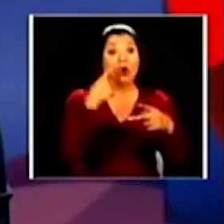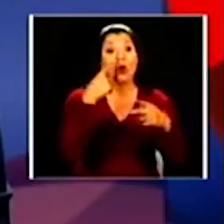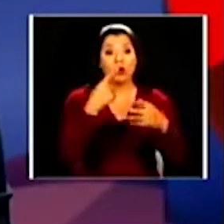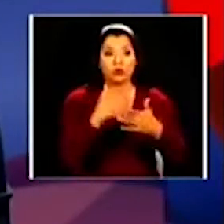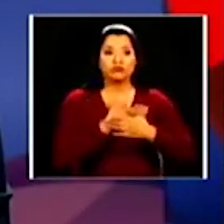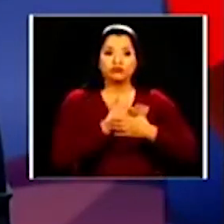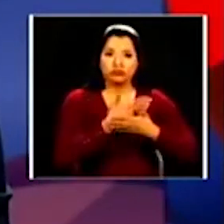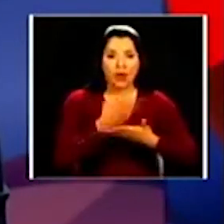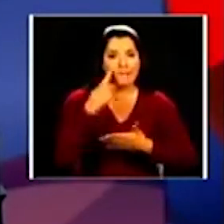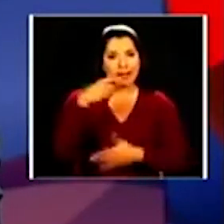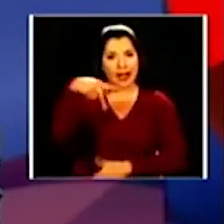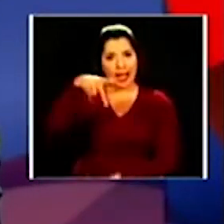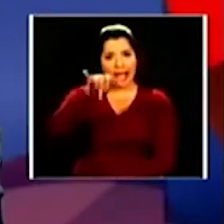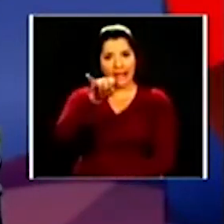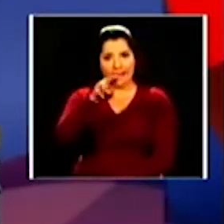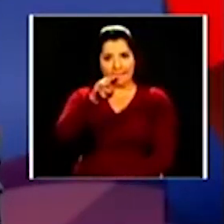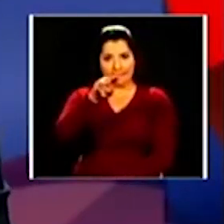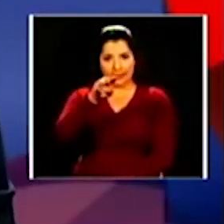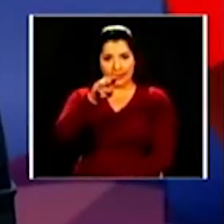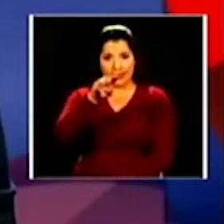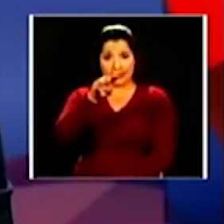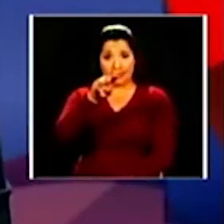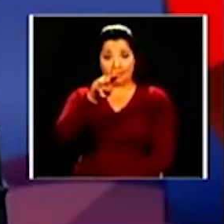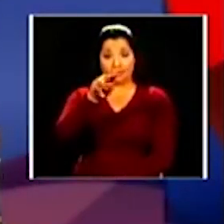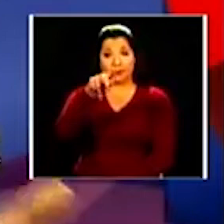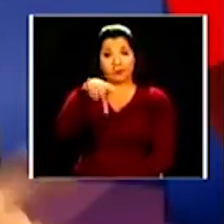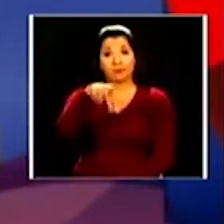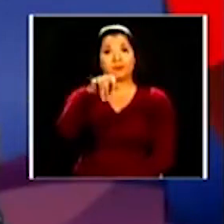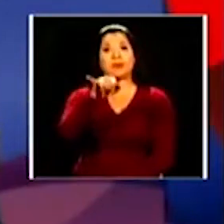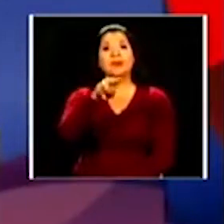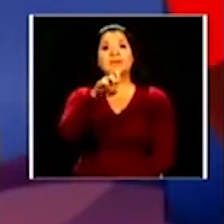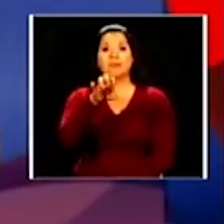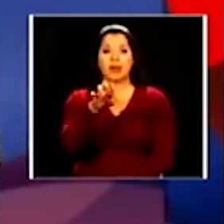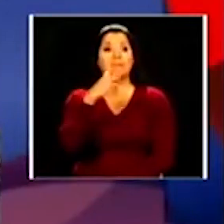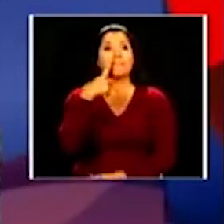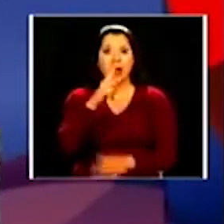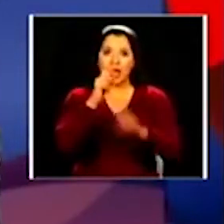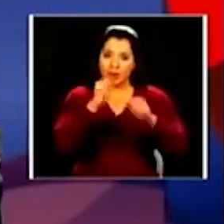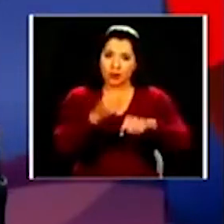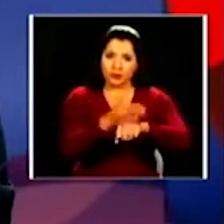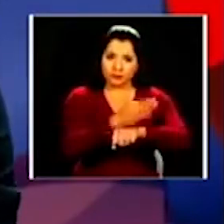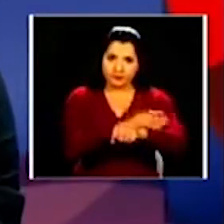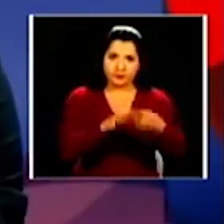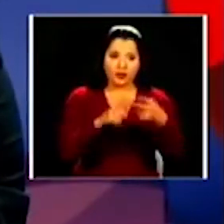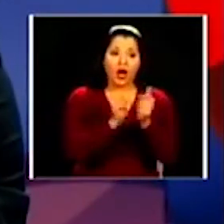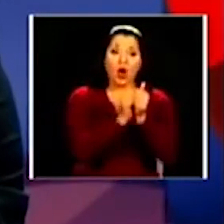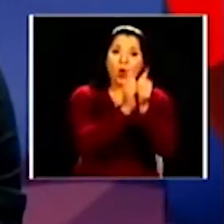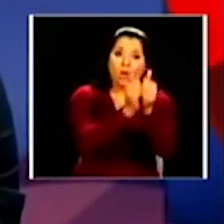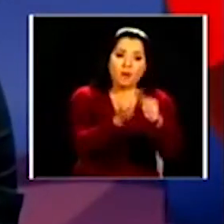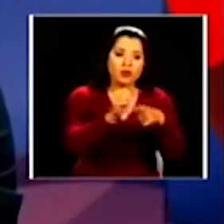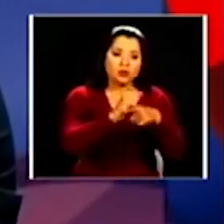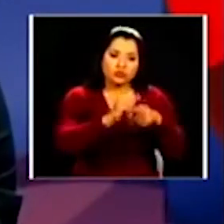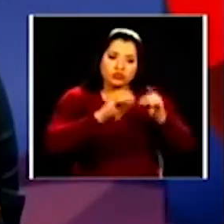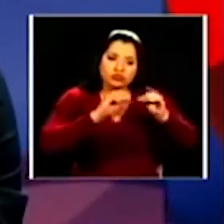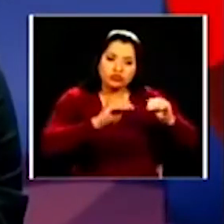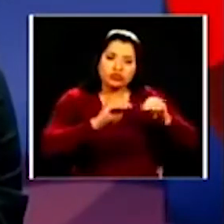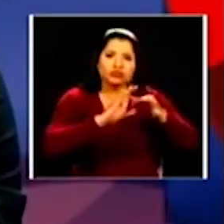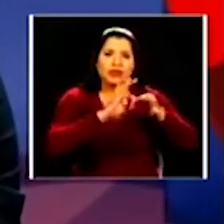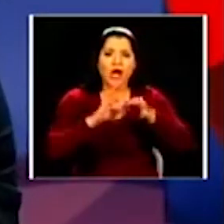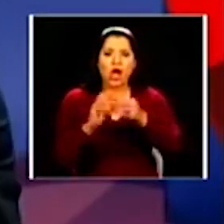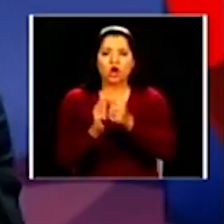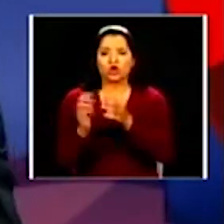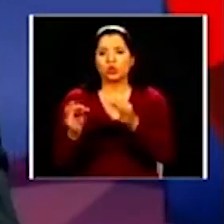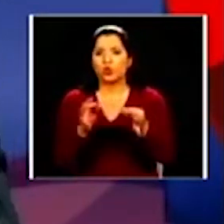barato para que puedan crecer y puedan mejorar sus inversiones, acompañamiento y capacitación en temas de turismo, en temas de finanzas, en